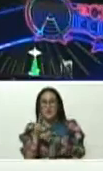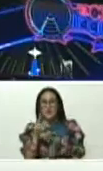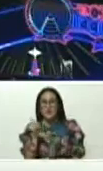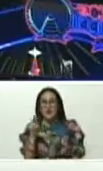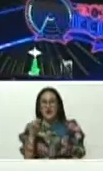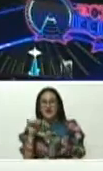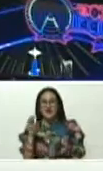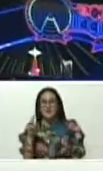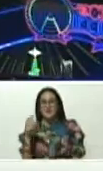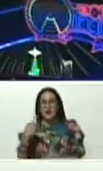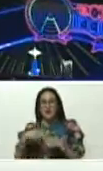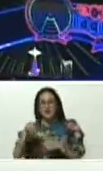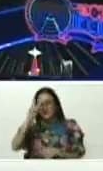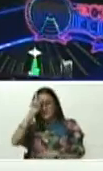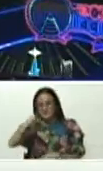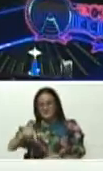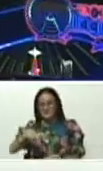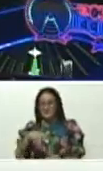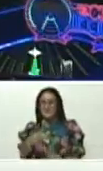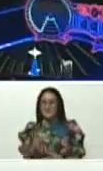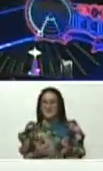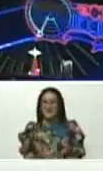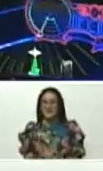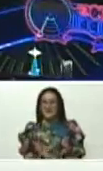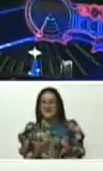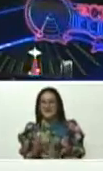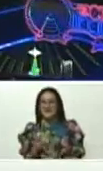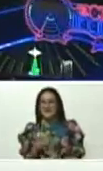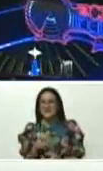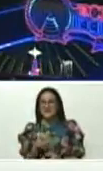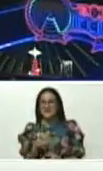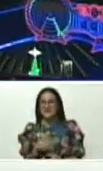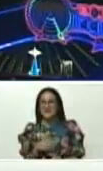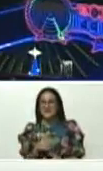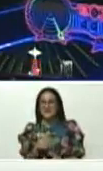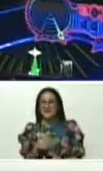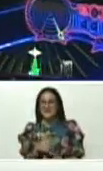el otro imbécil, Conflay con agua,